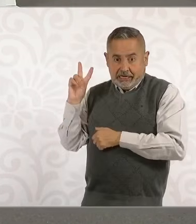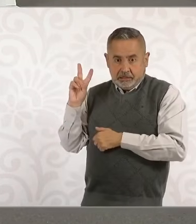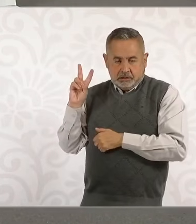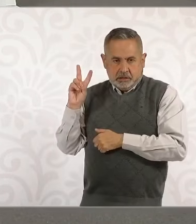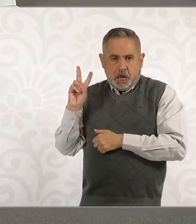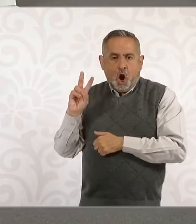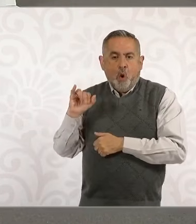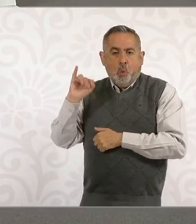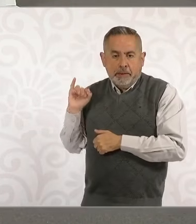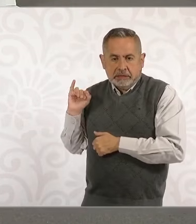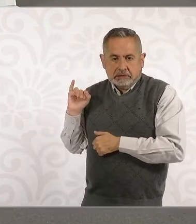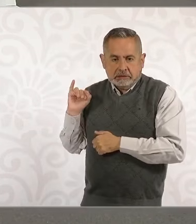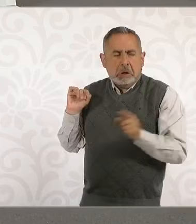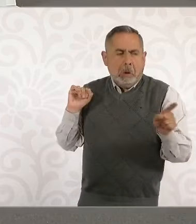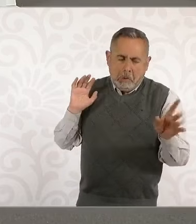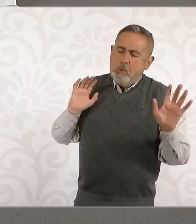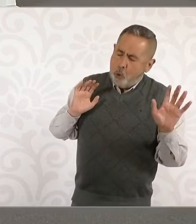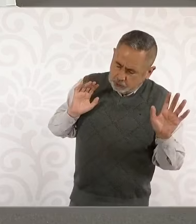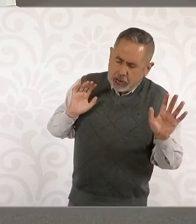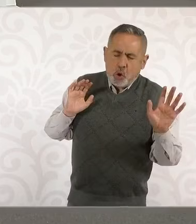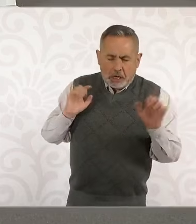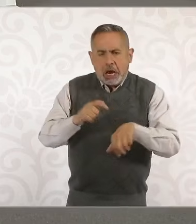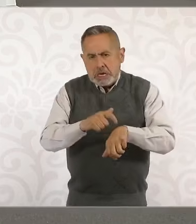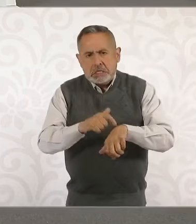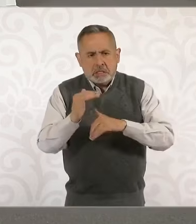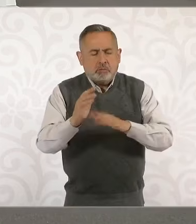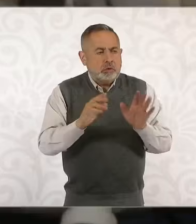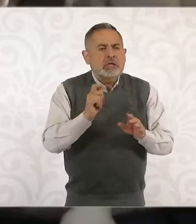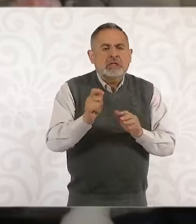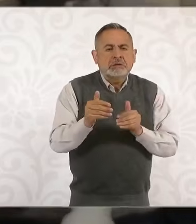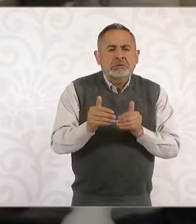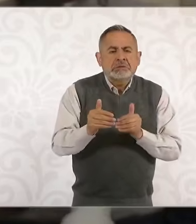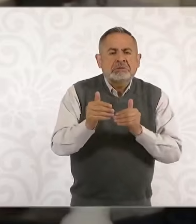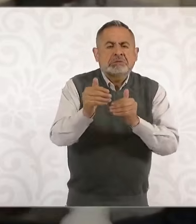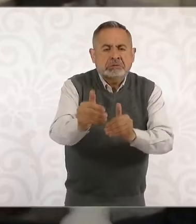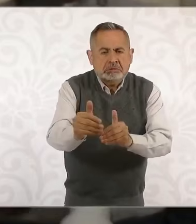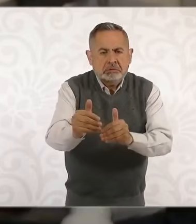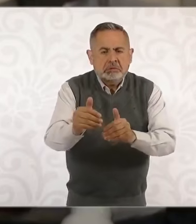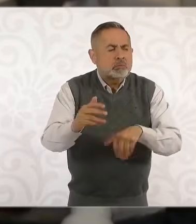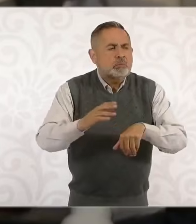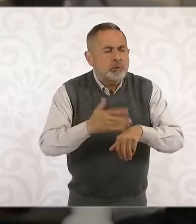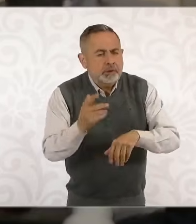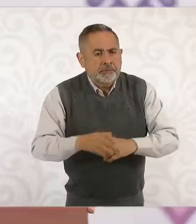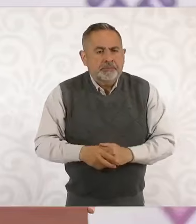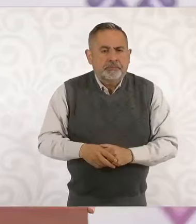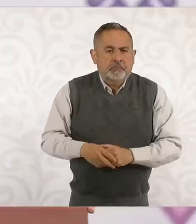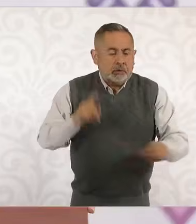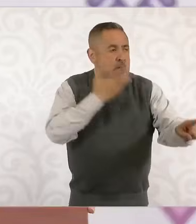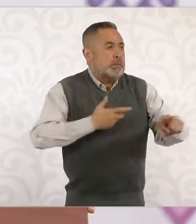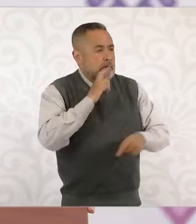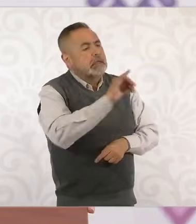día jueves, esto todavía, digamos, es un aplazamiento, un alargamiento para hablar. Sí, porque plantearon su deseo de